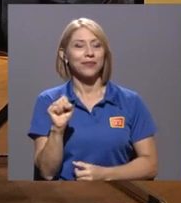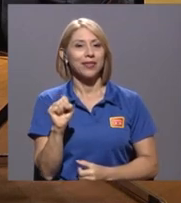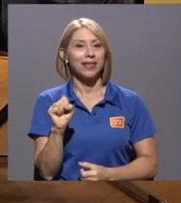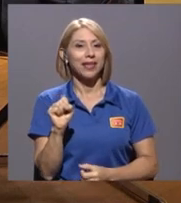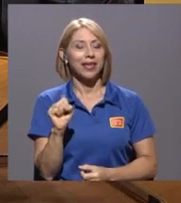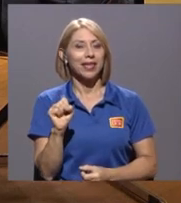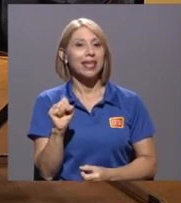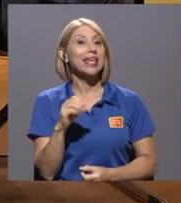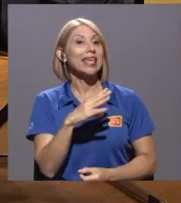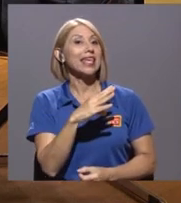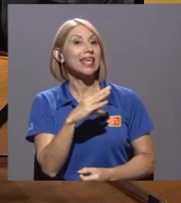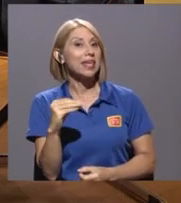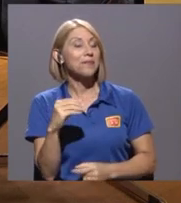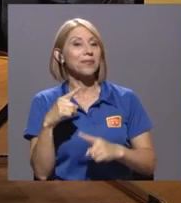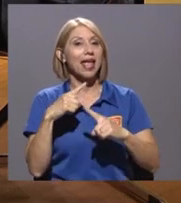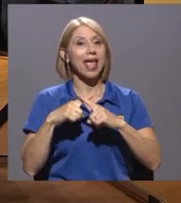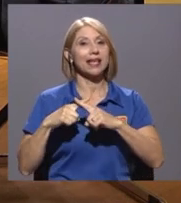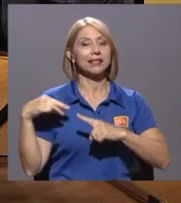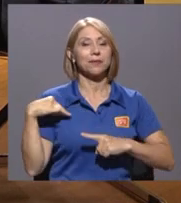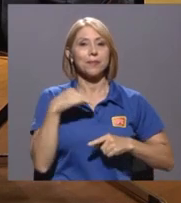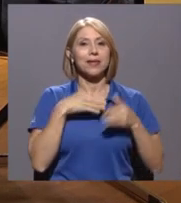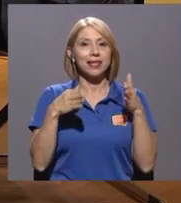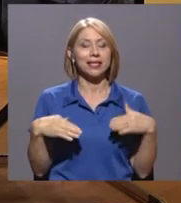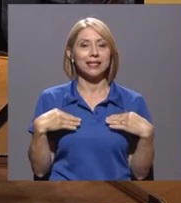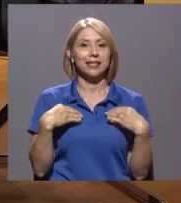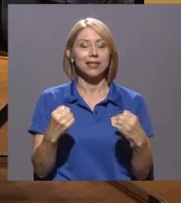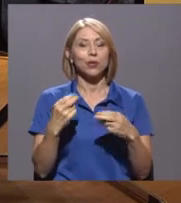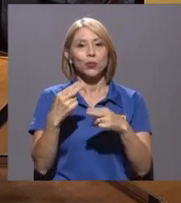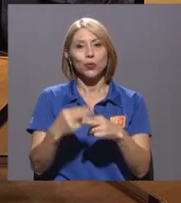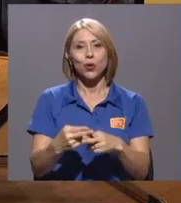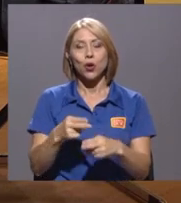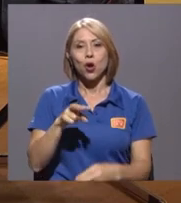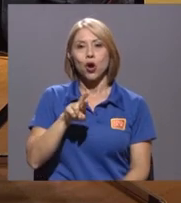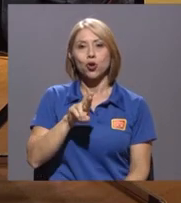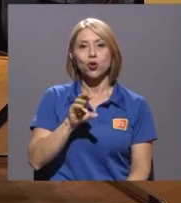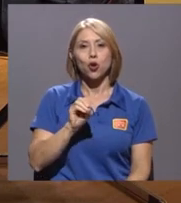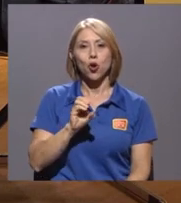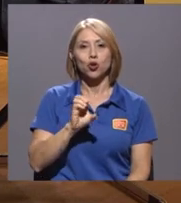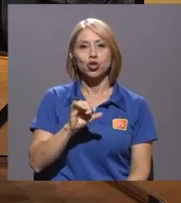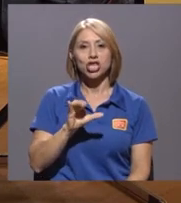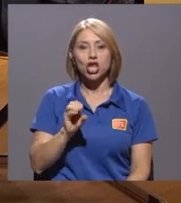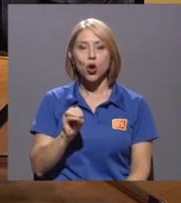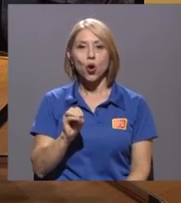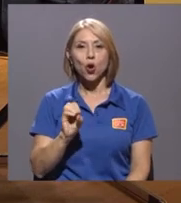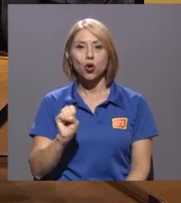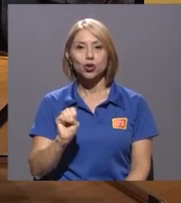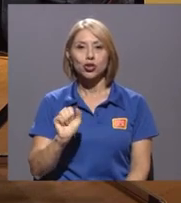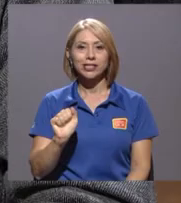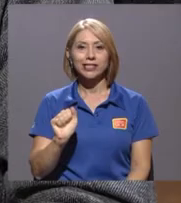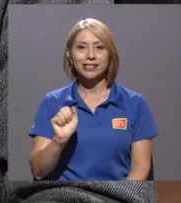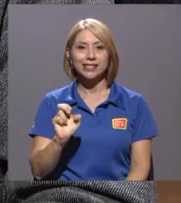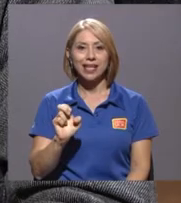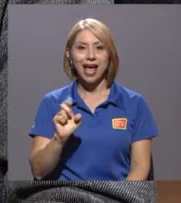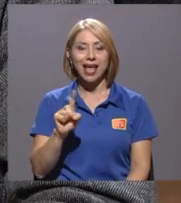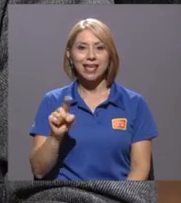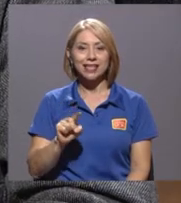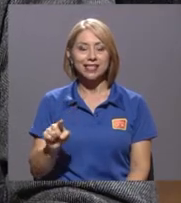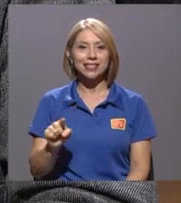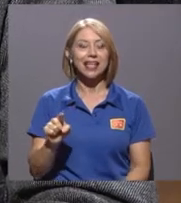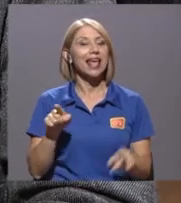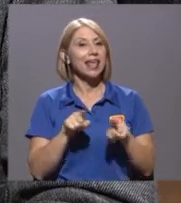y ex ministra de salud doña rocío saints y al